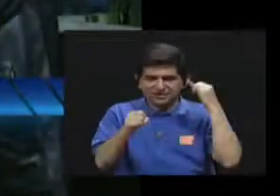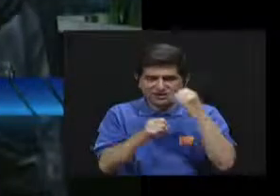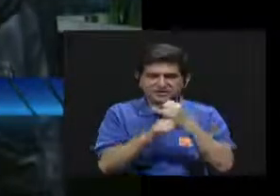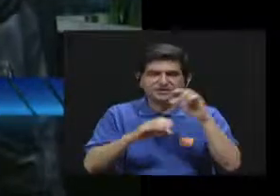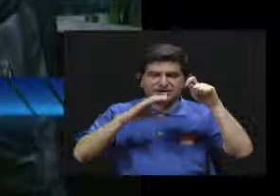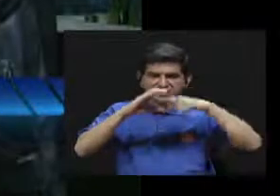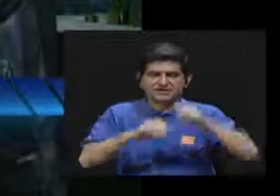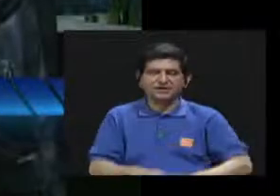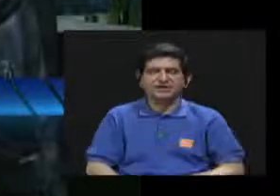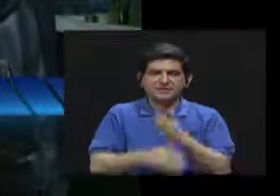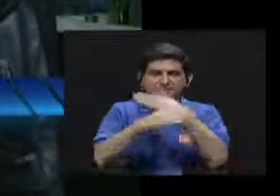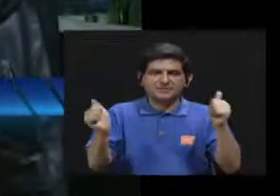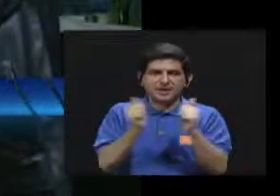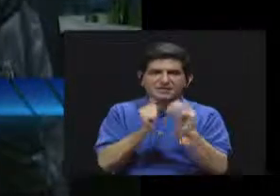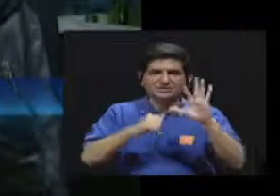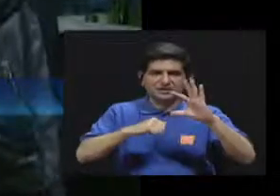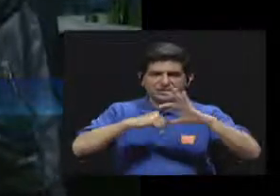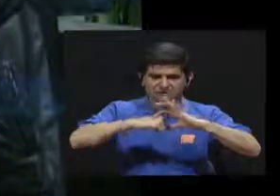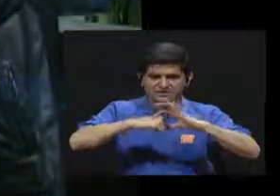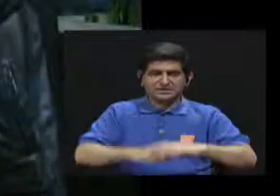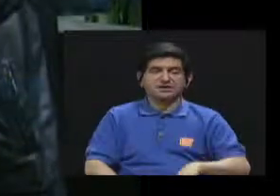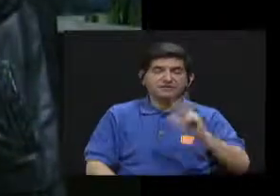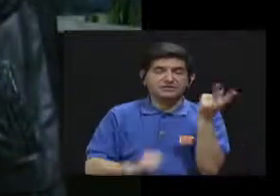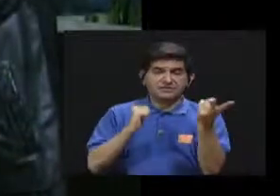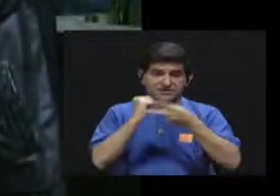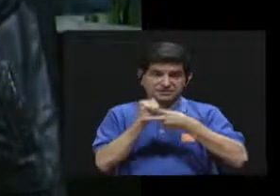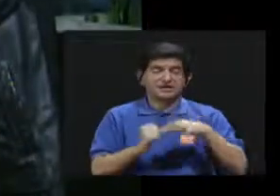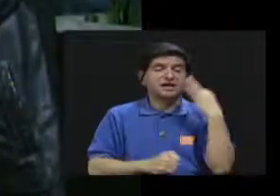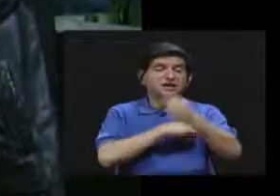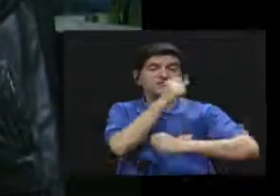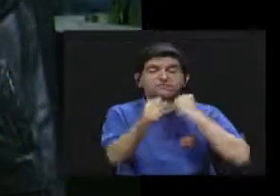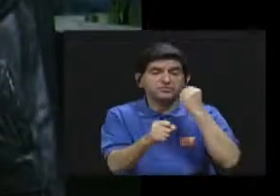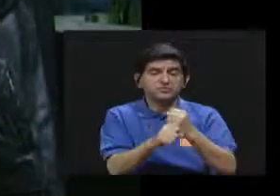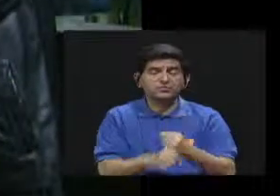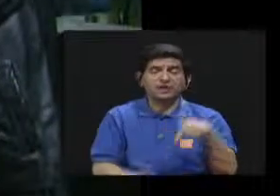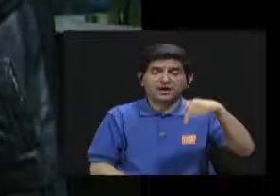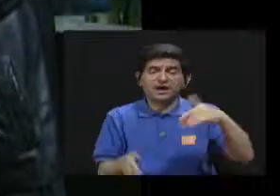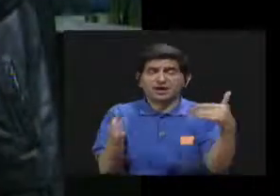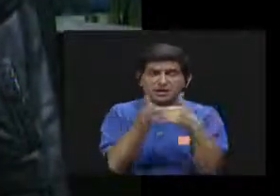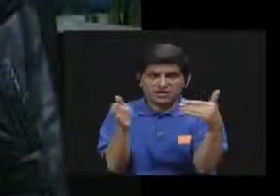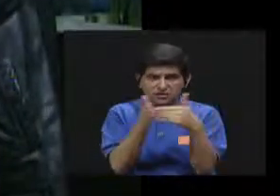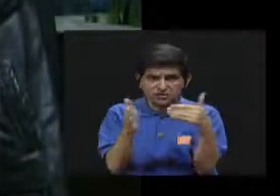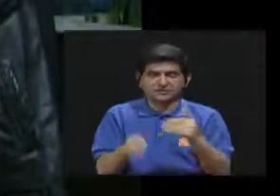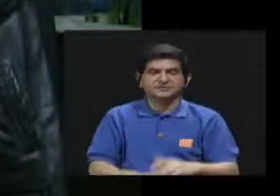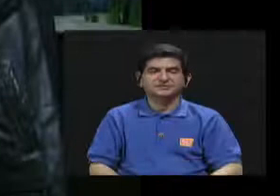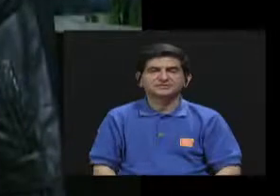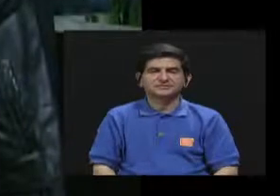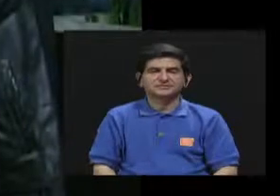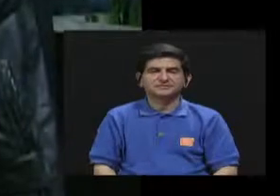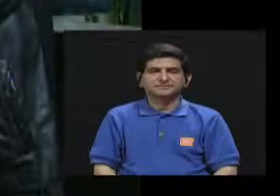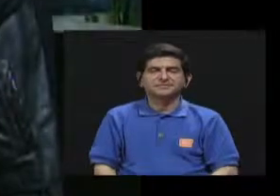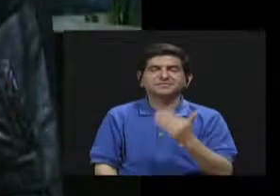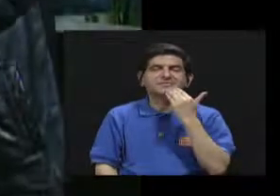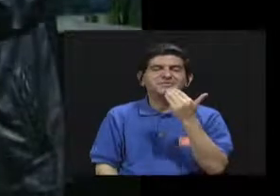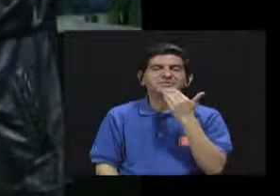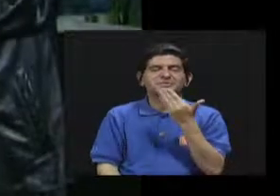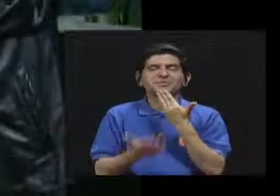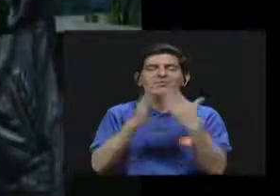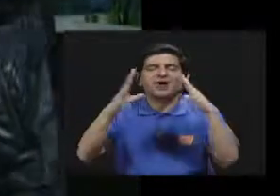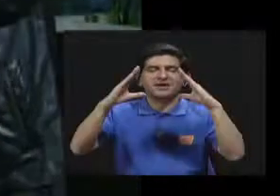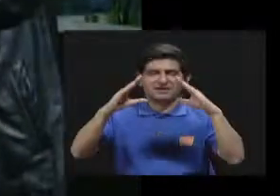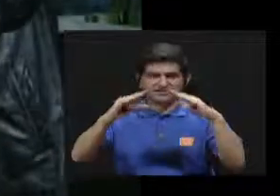edición. Y bueno, esperemos que el próximo año estemos aquí también para ustedes. Gracias,